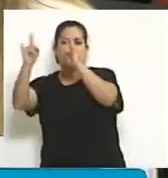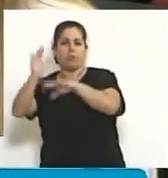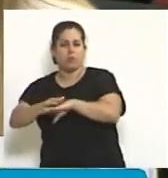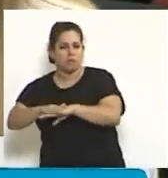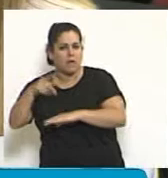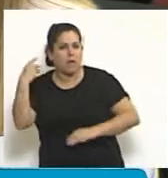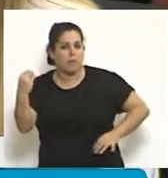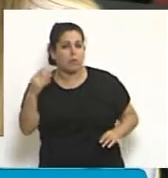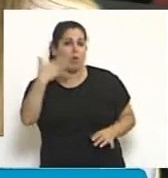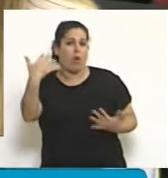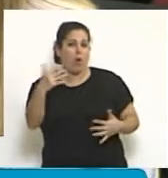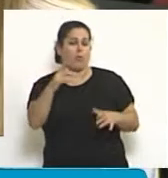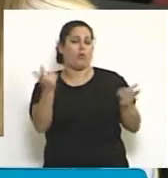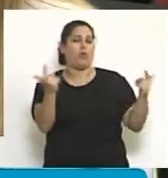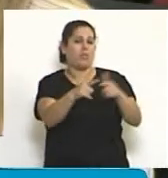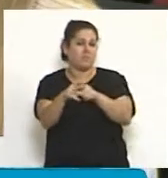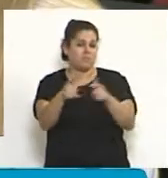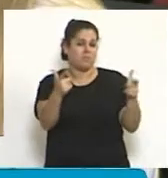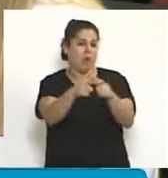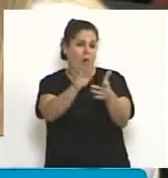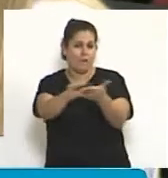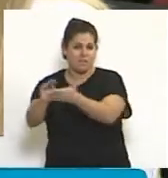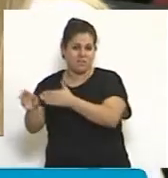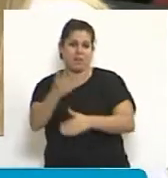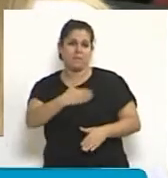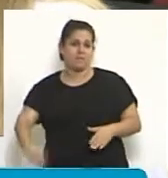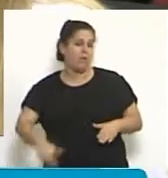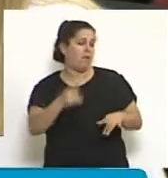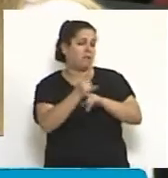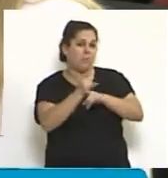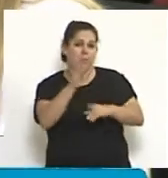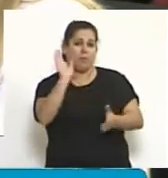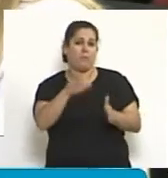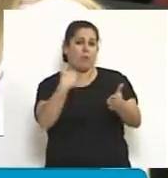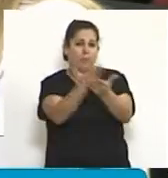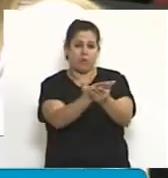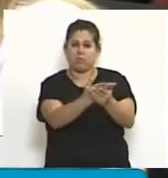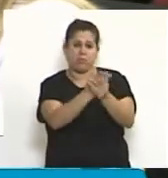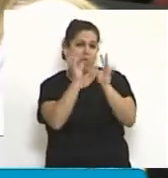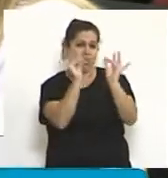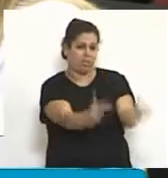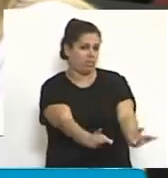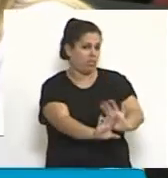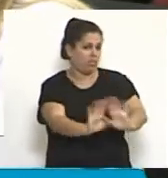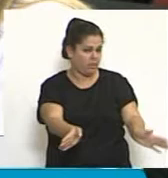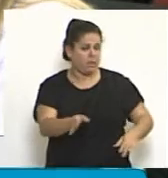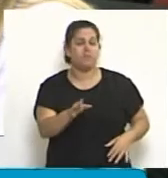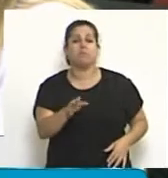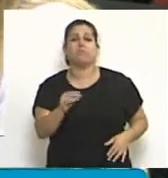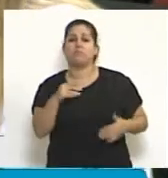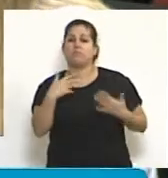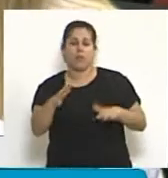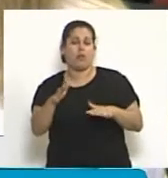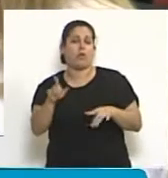porque justamente los despachos presidenciales durmieron durante mucho tiempo las propuestas de designación. Fomentado o no, la situación